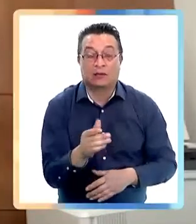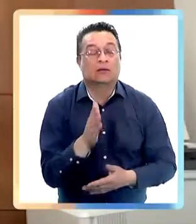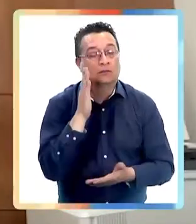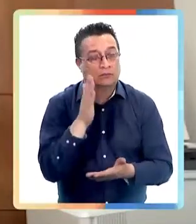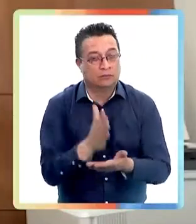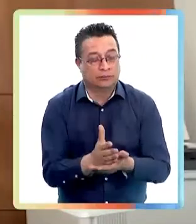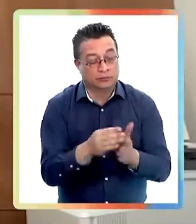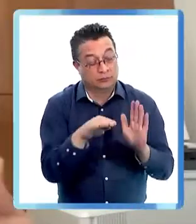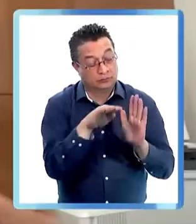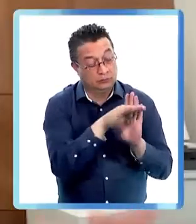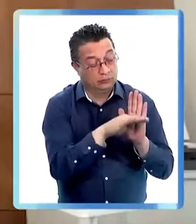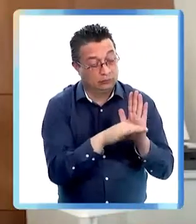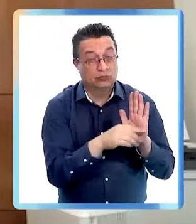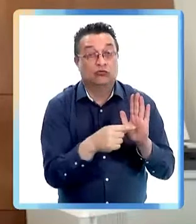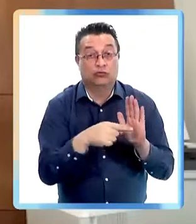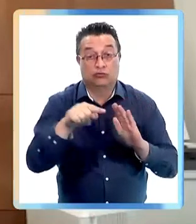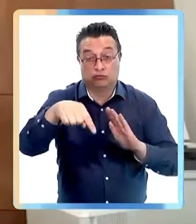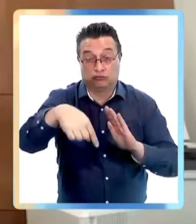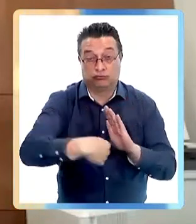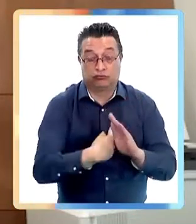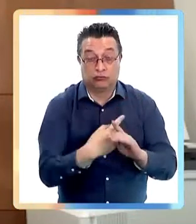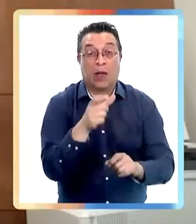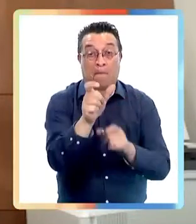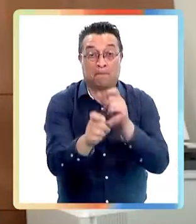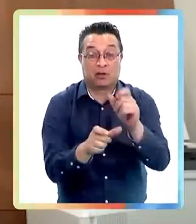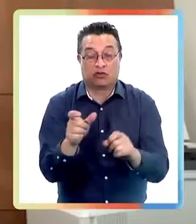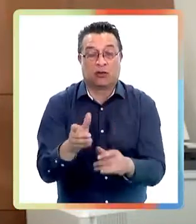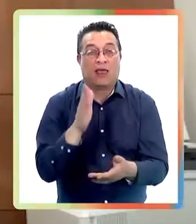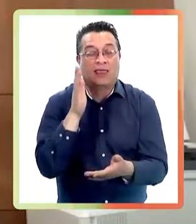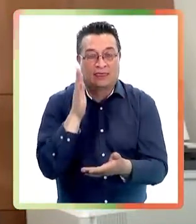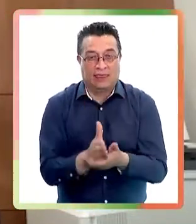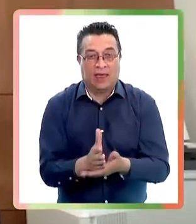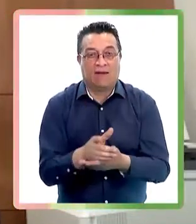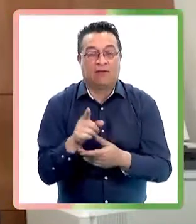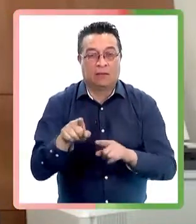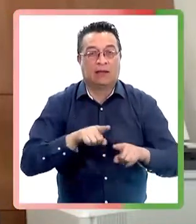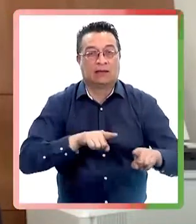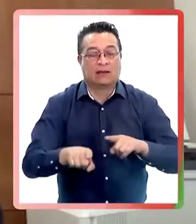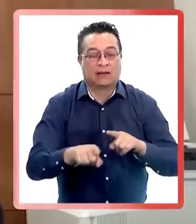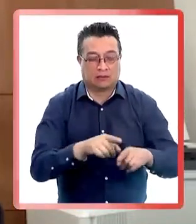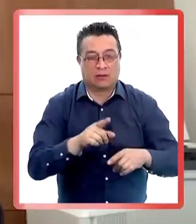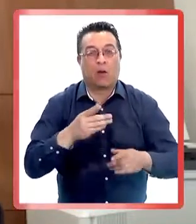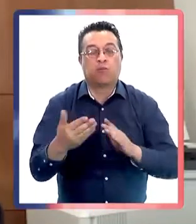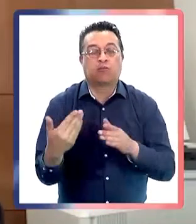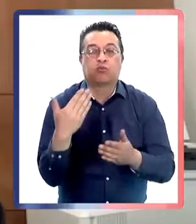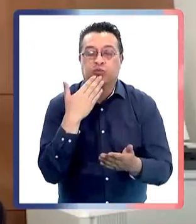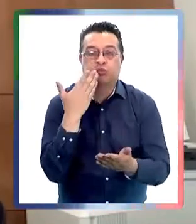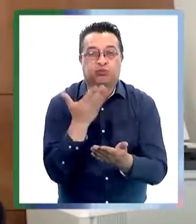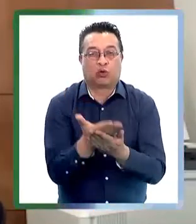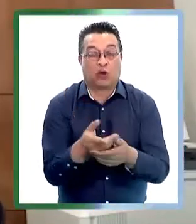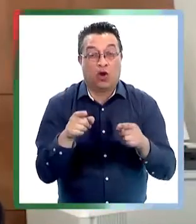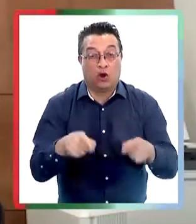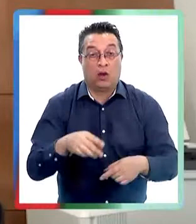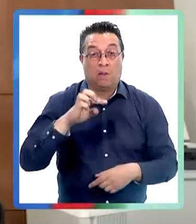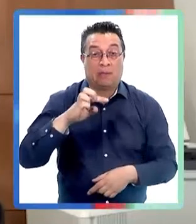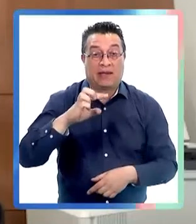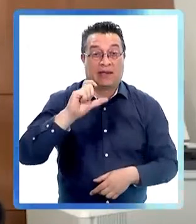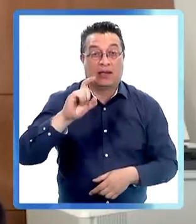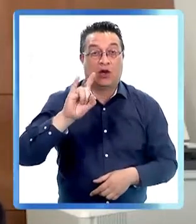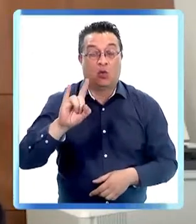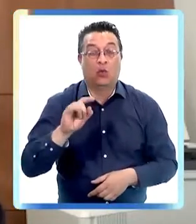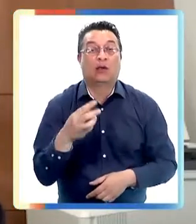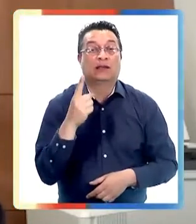que uno de los requisitos para acceder es que las personas tienen que realizar este trámite. Hoy día la PGU está en